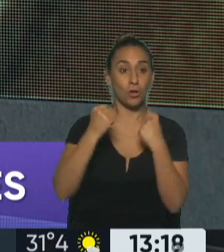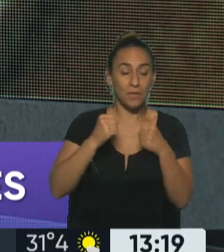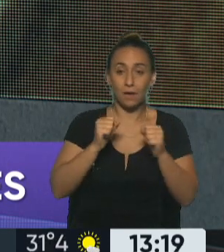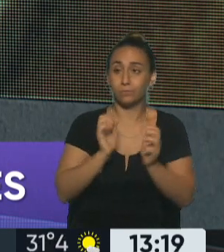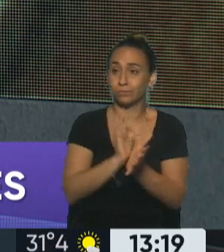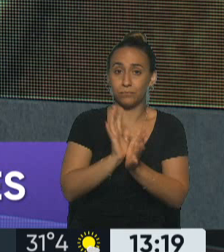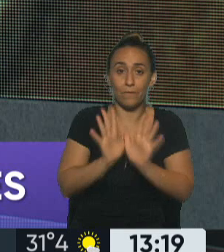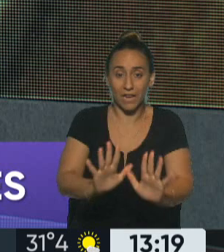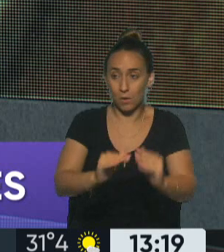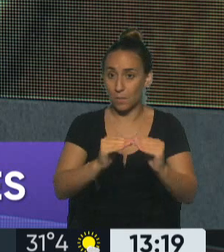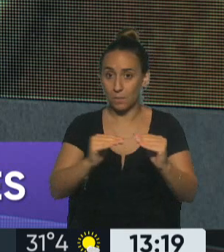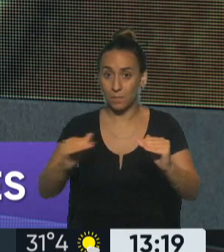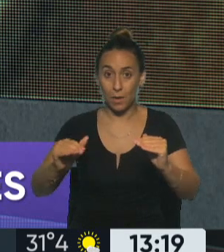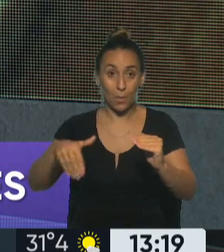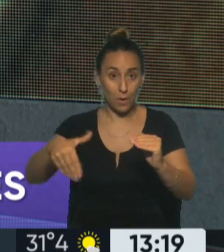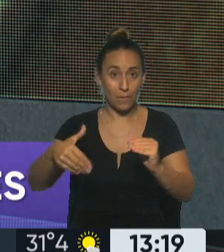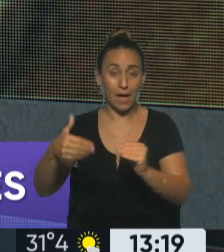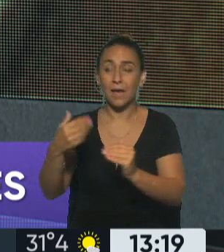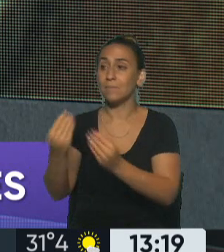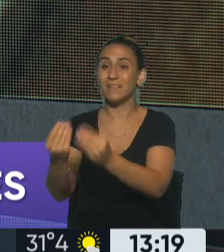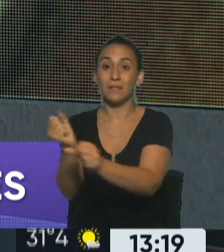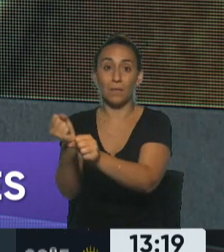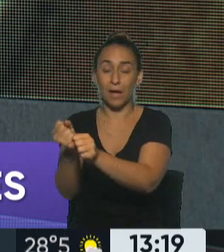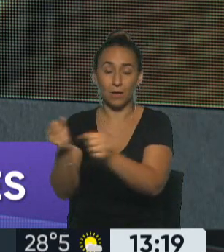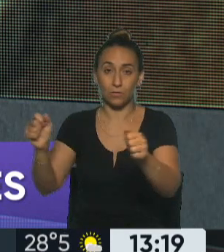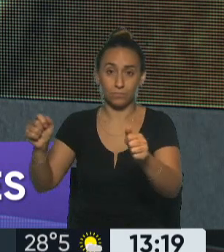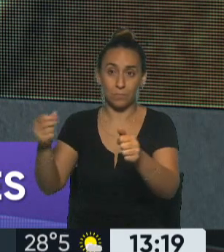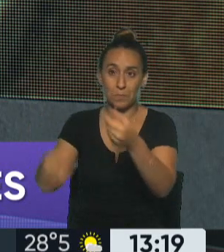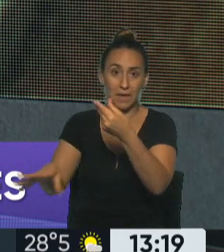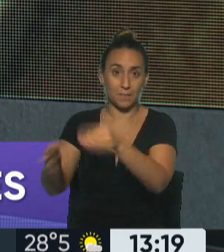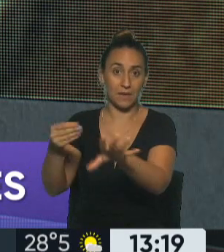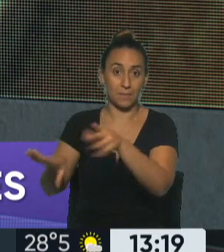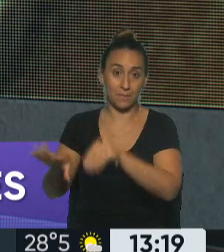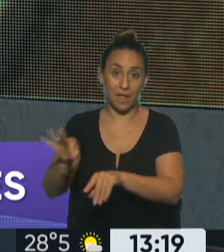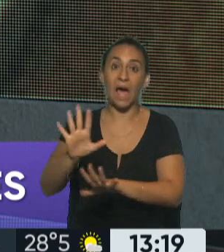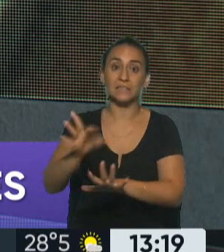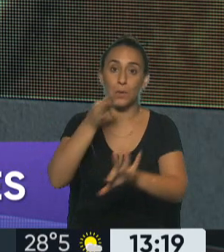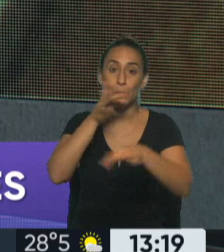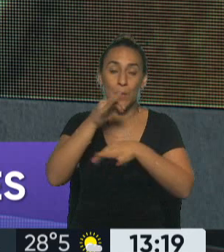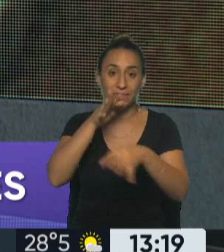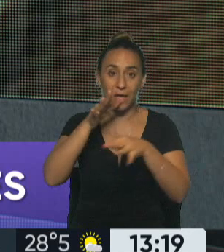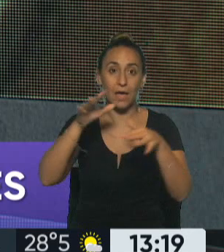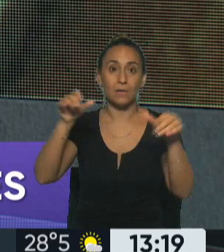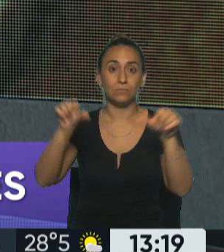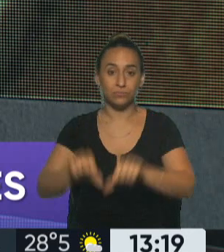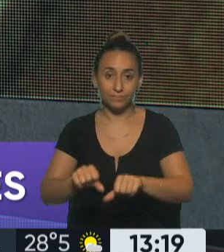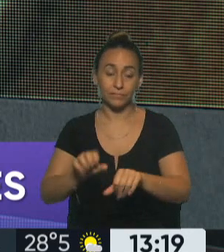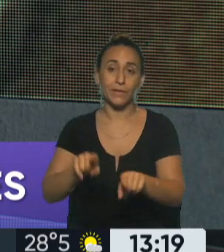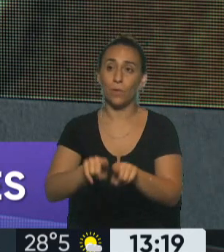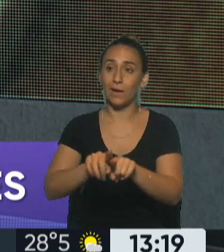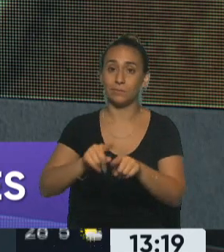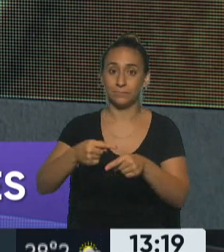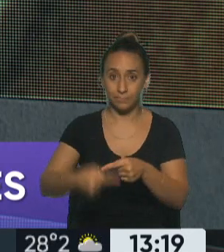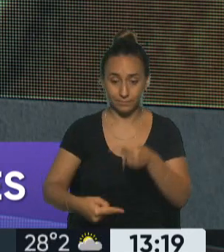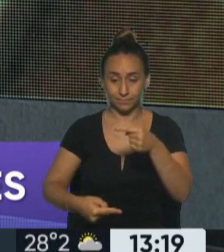fuentes de trabajo y esto probablemente se traduzca además en que caigan las ventas bueno Y esta Rueda que Aparentemente va a ser